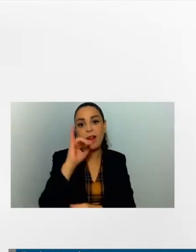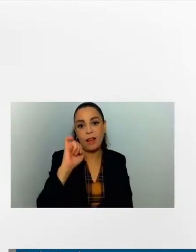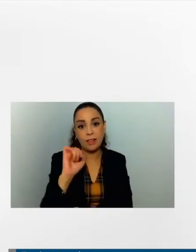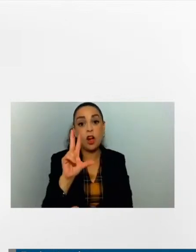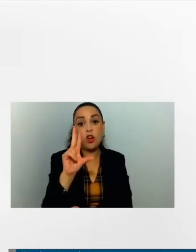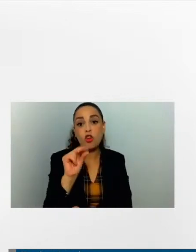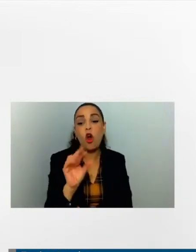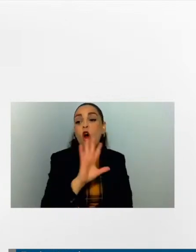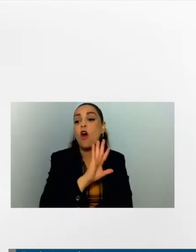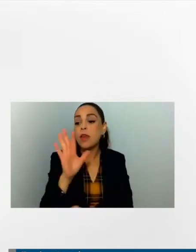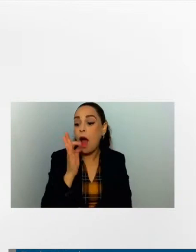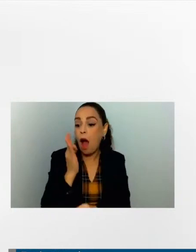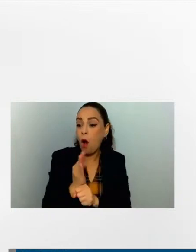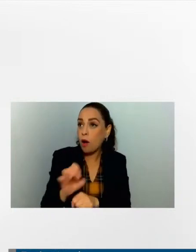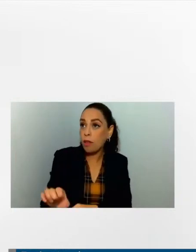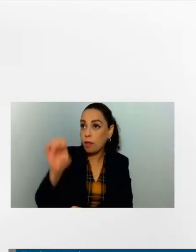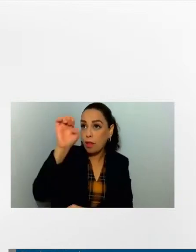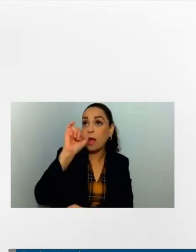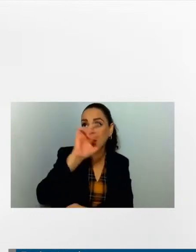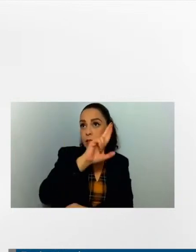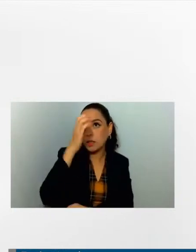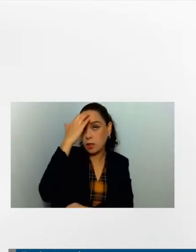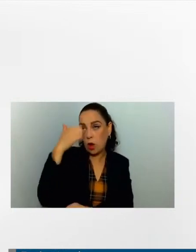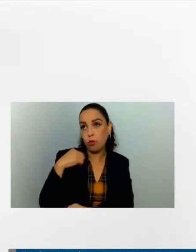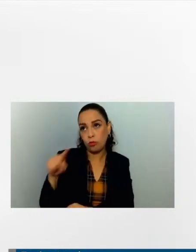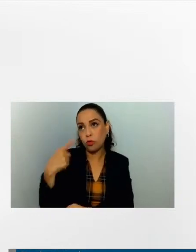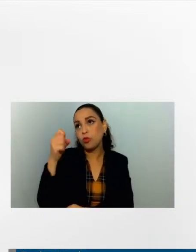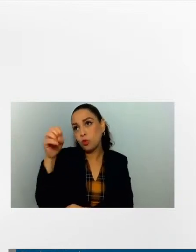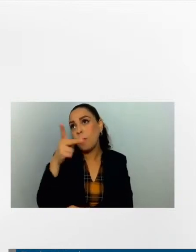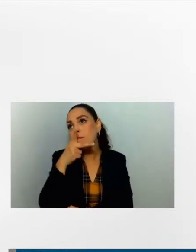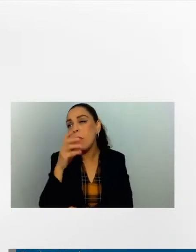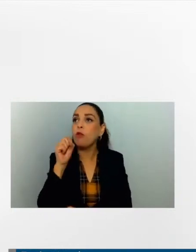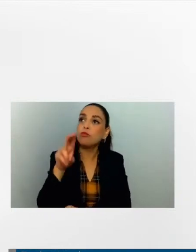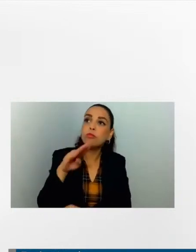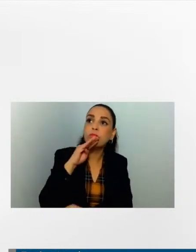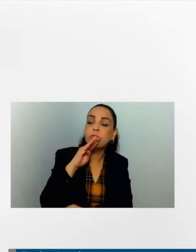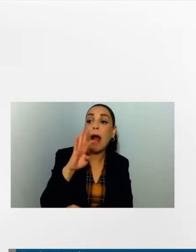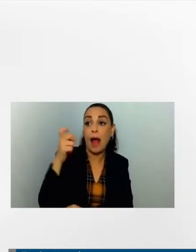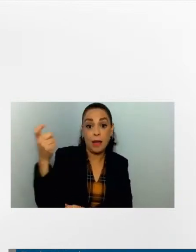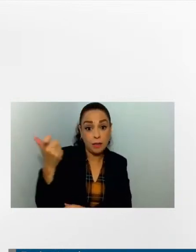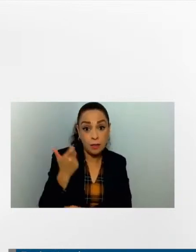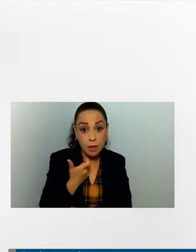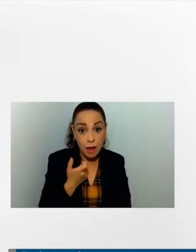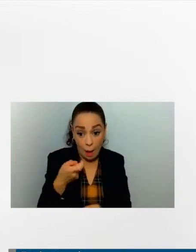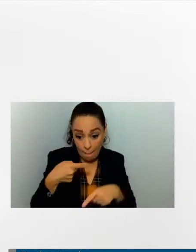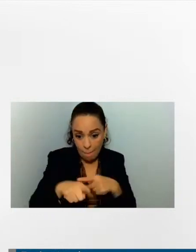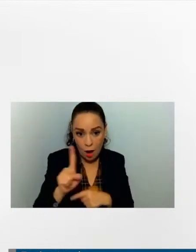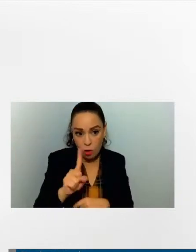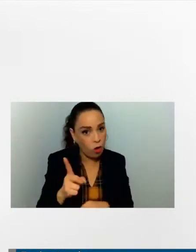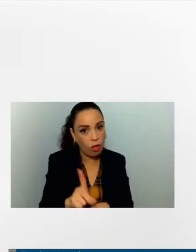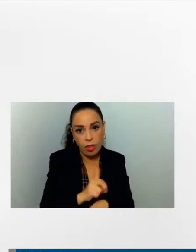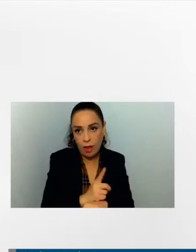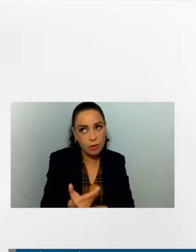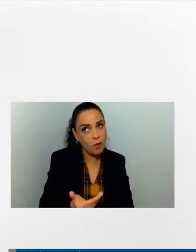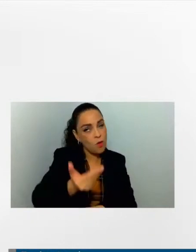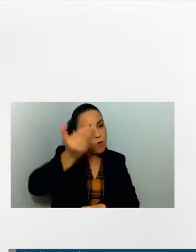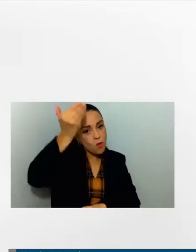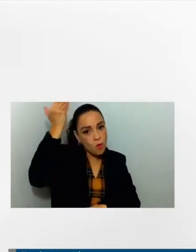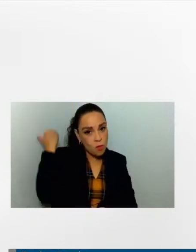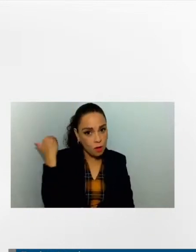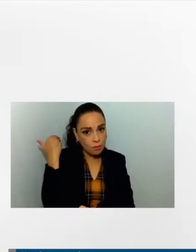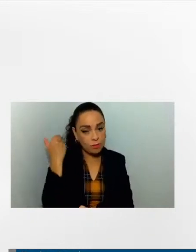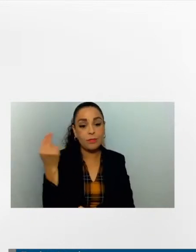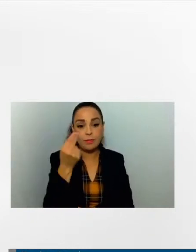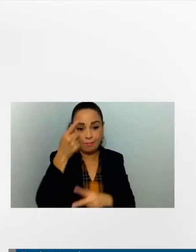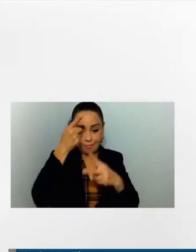dice, bueno, sí entiendo que ya en la cuantificación pues hay que modular el monto de la deuda, ¿no? Vamos